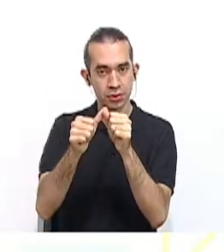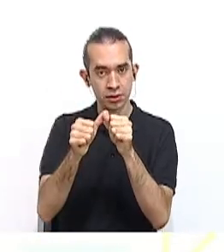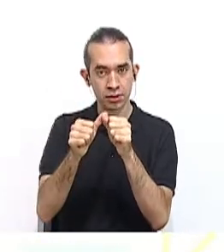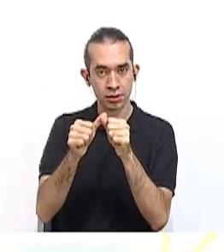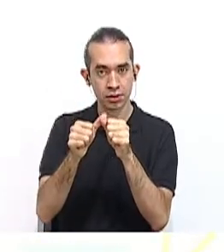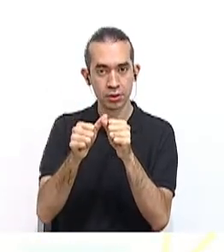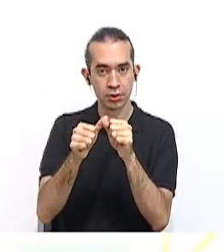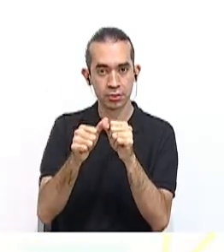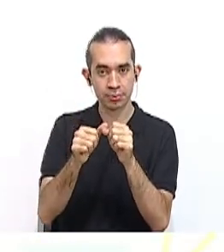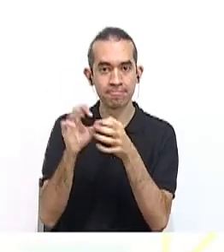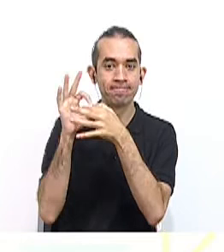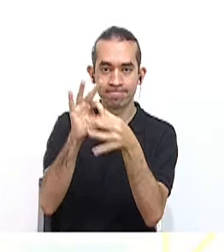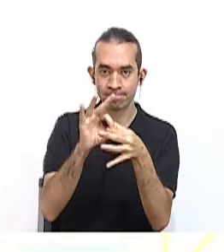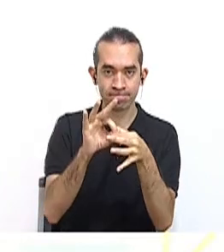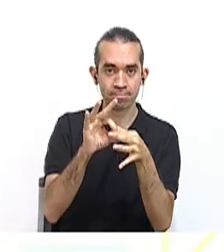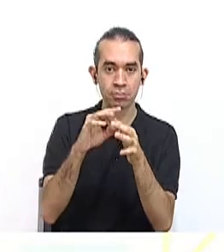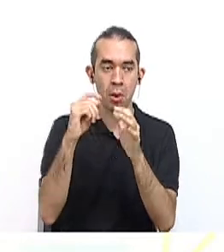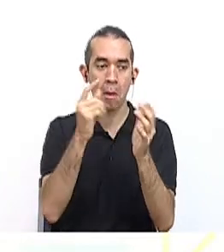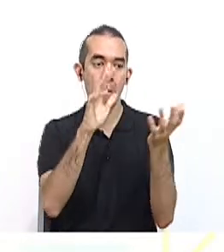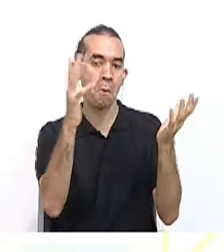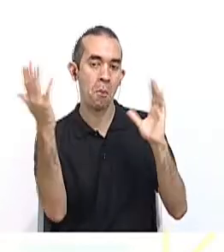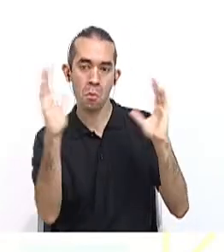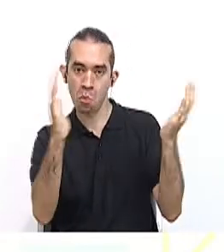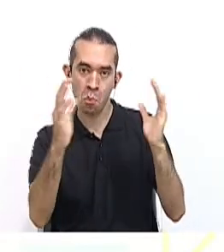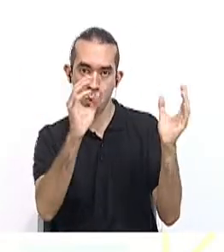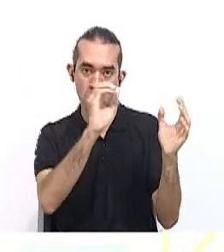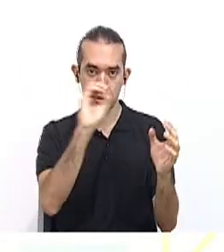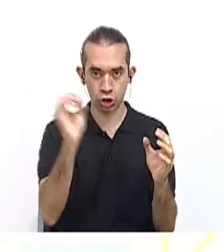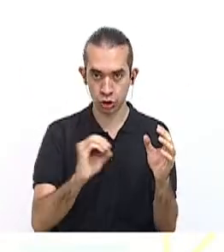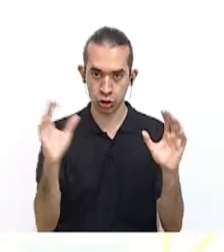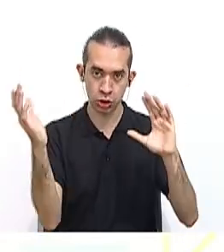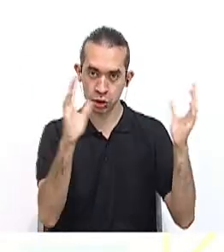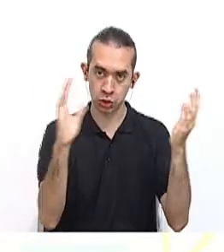tiene que ver con proporcionalidad.